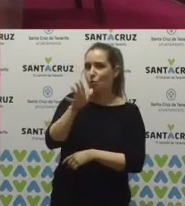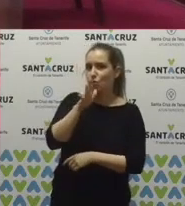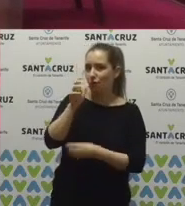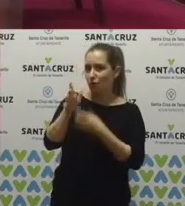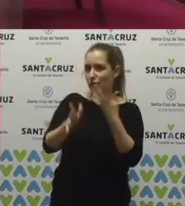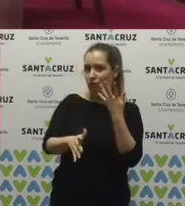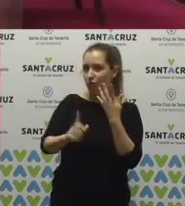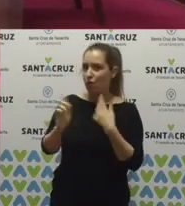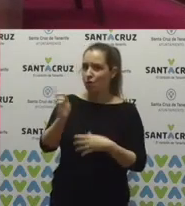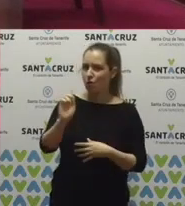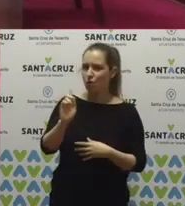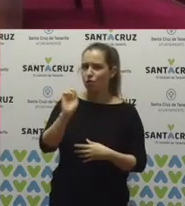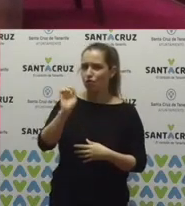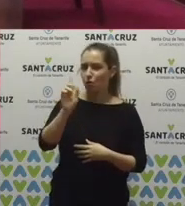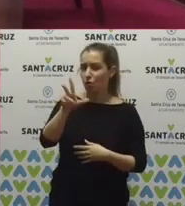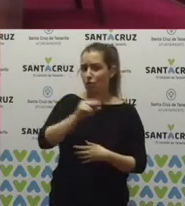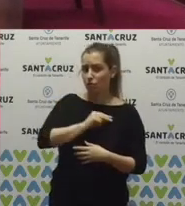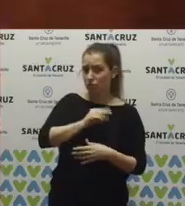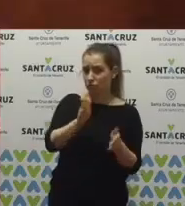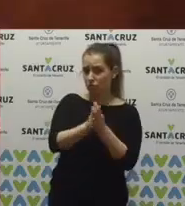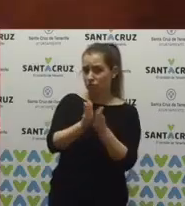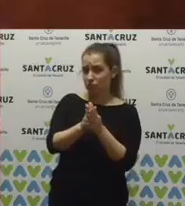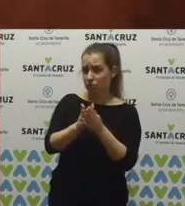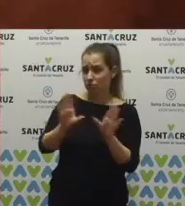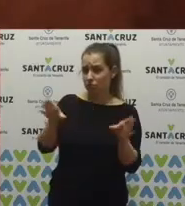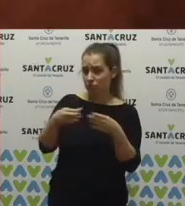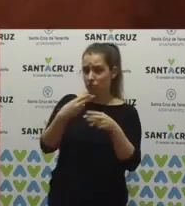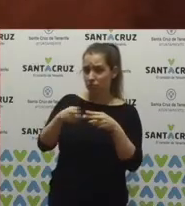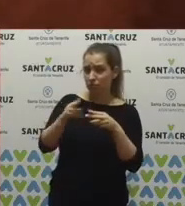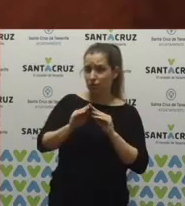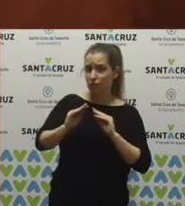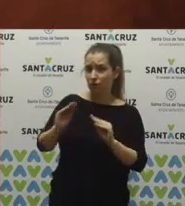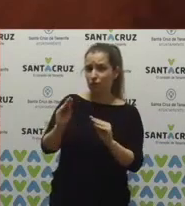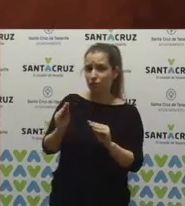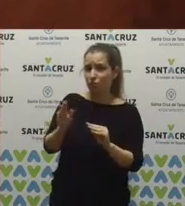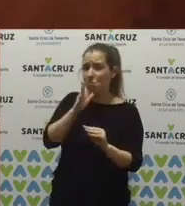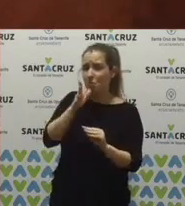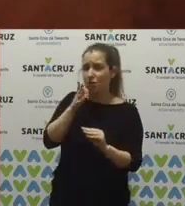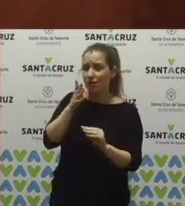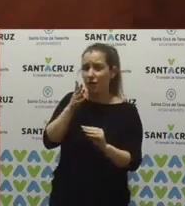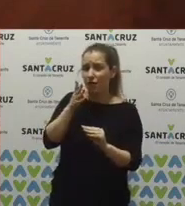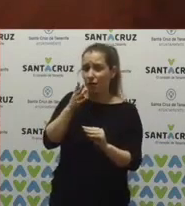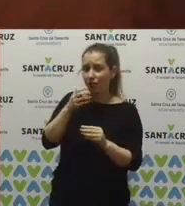concejal su compañera de partido las declaraciones vertidas en su carta de dimisión